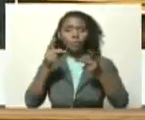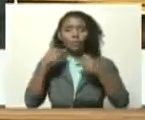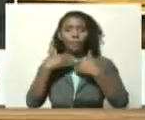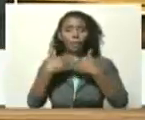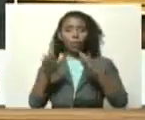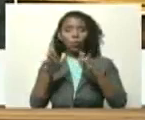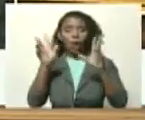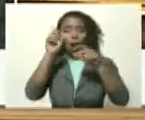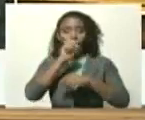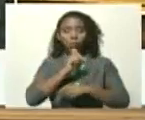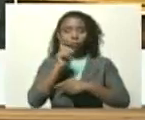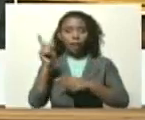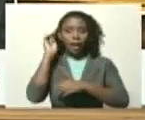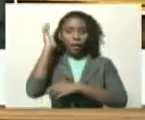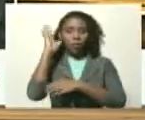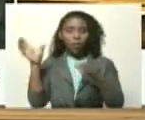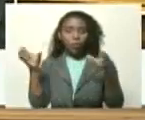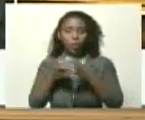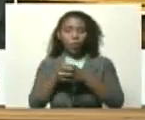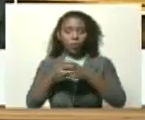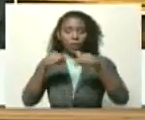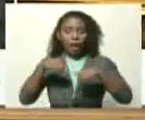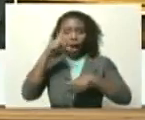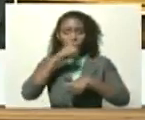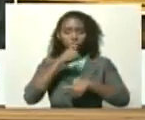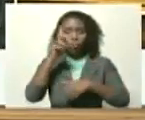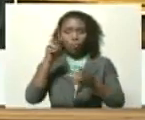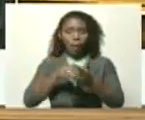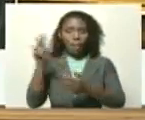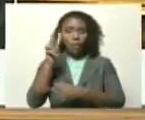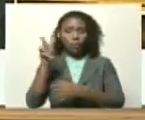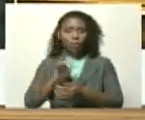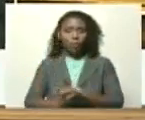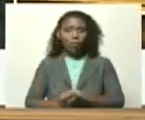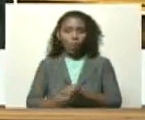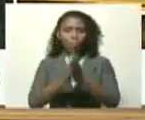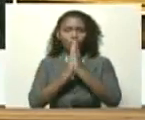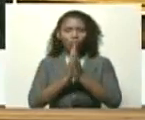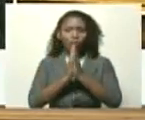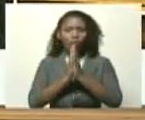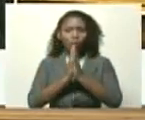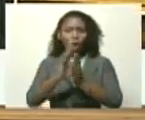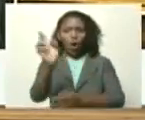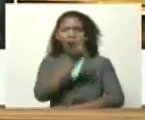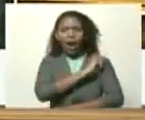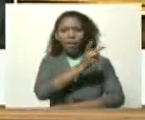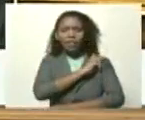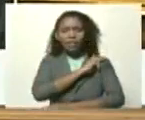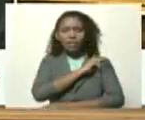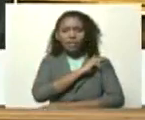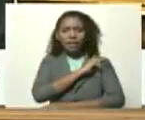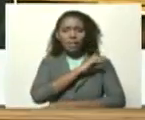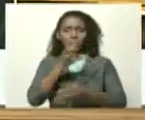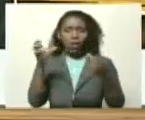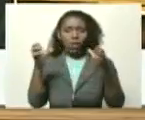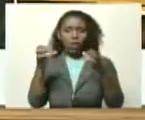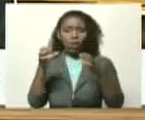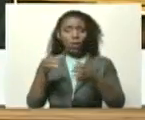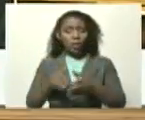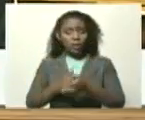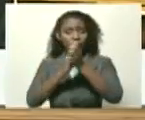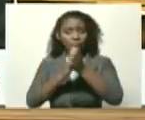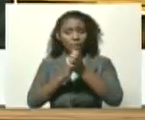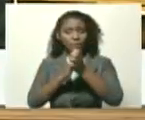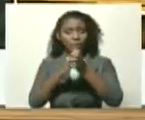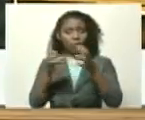anual de sesiones ordinarias del año 2022. Por favor, los jefes de las bancadas